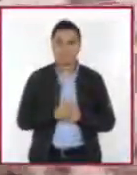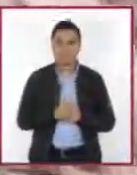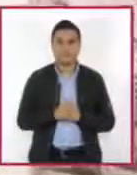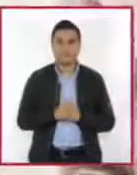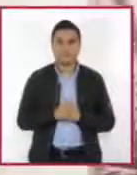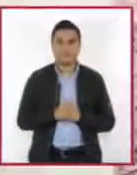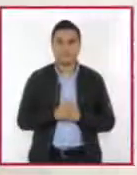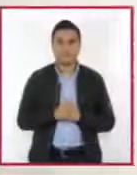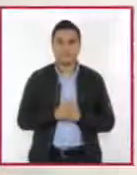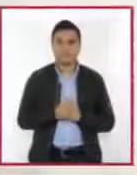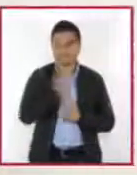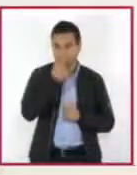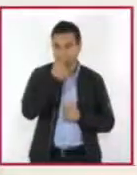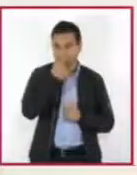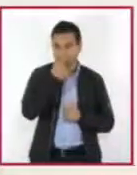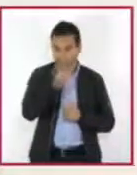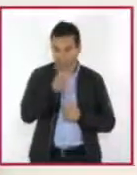¿Qué dice así?